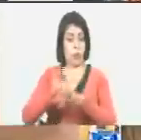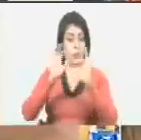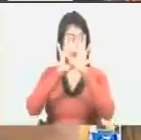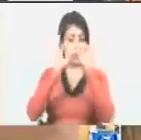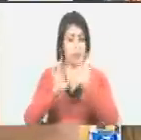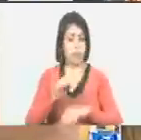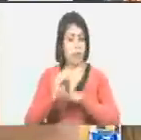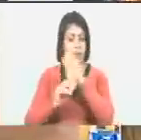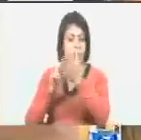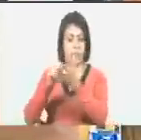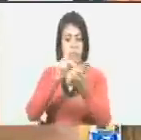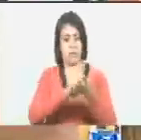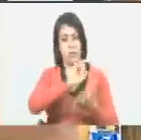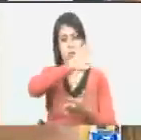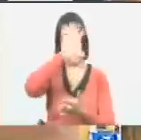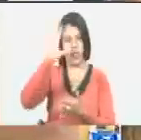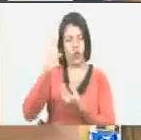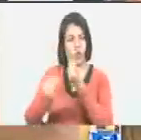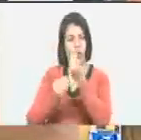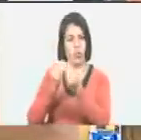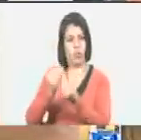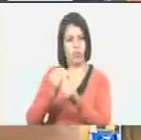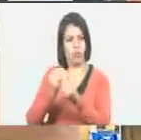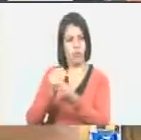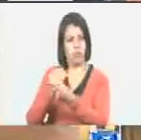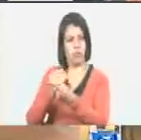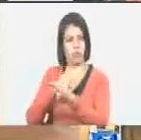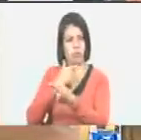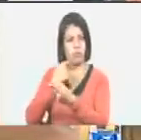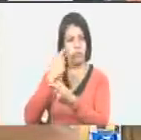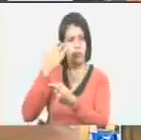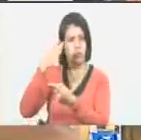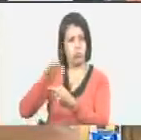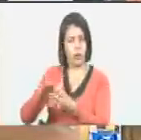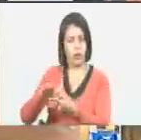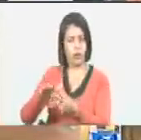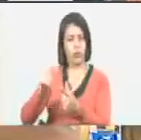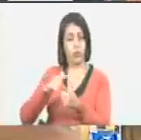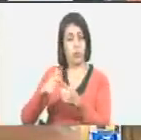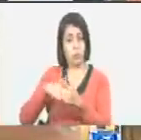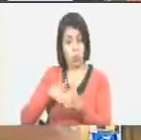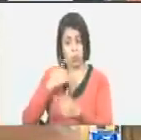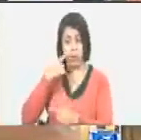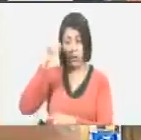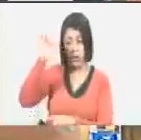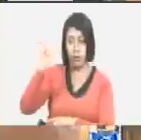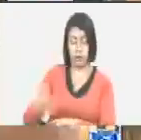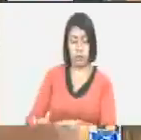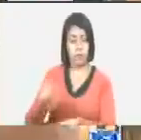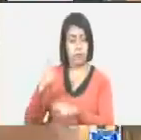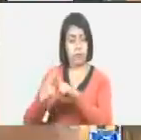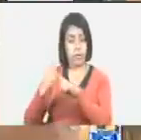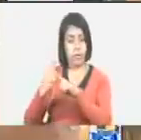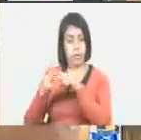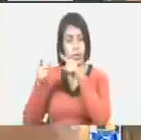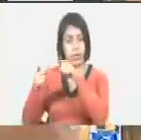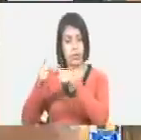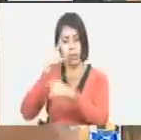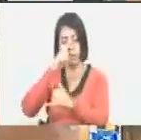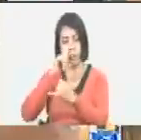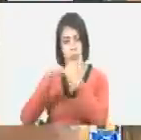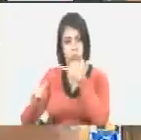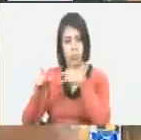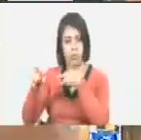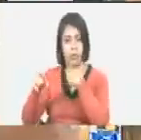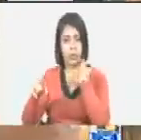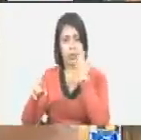de asistir a la Corte Celestial es muerto, por lo tanto pudiera considerarse una